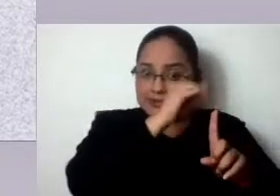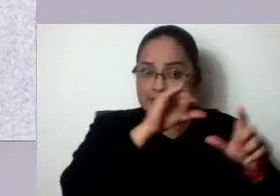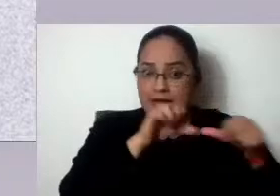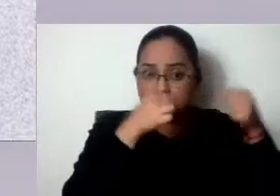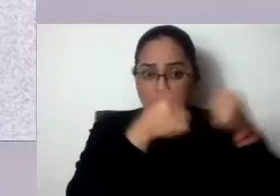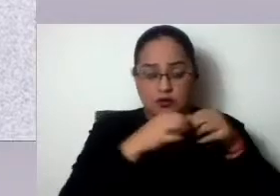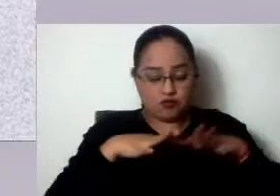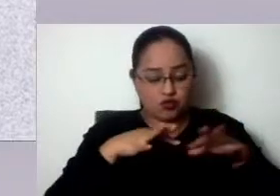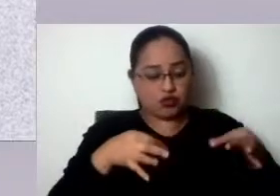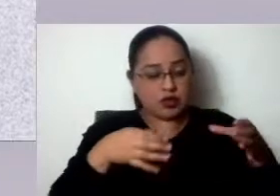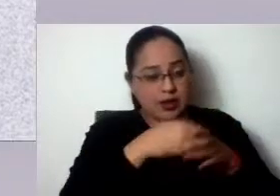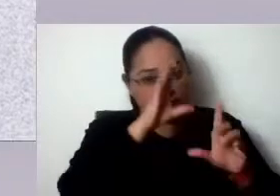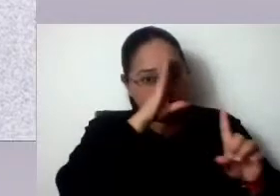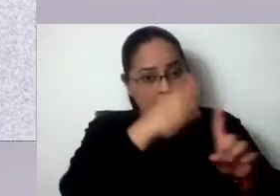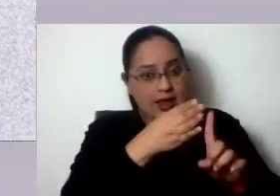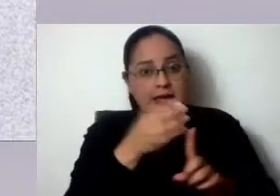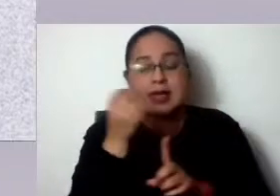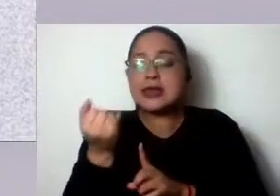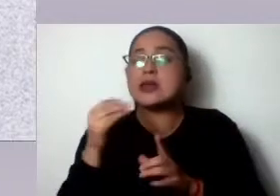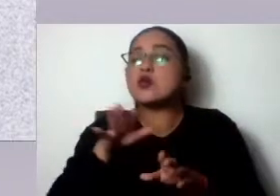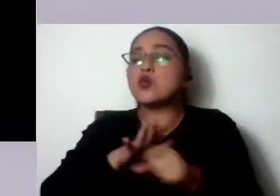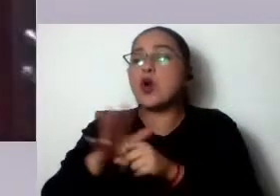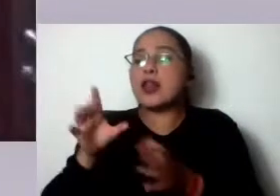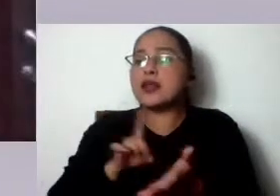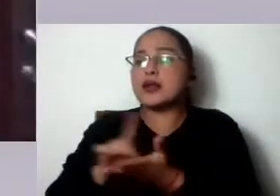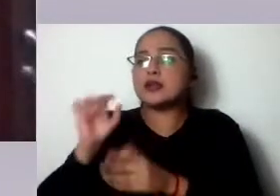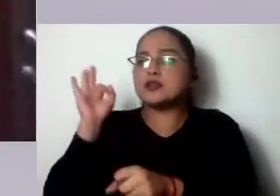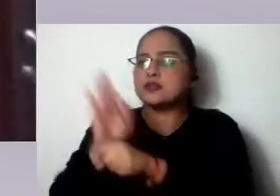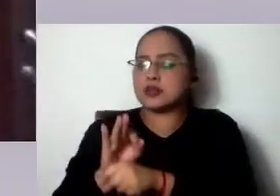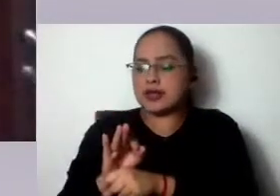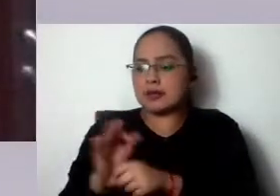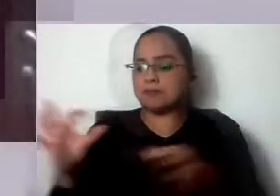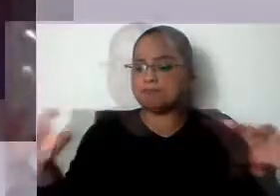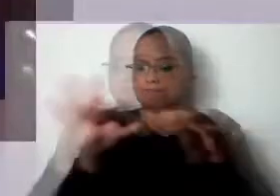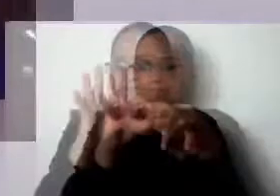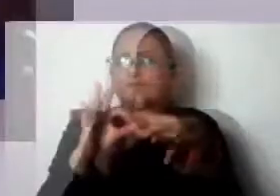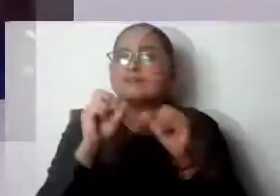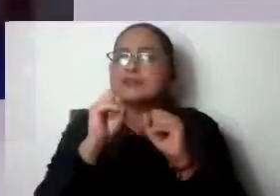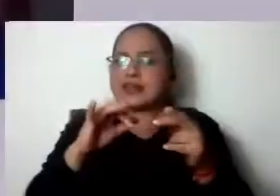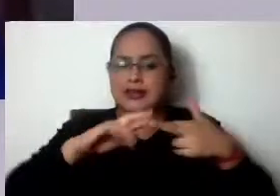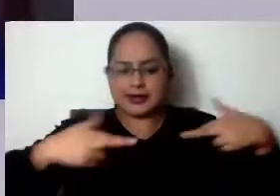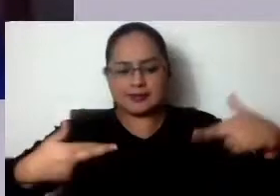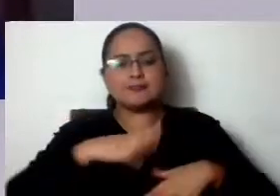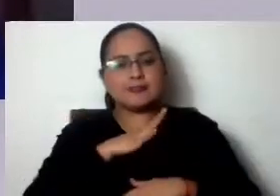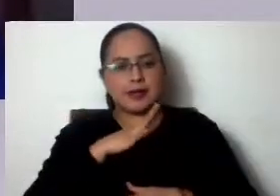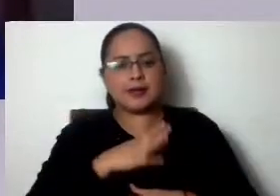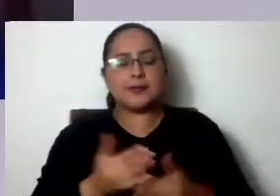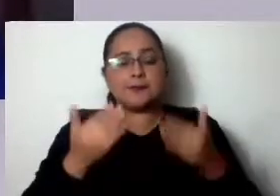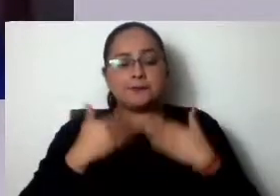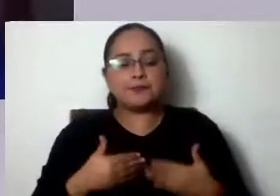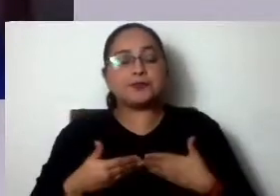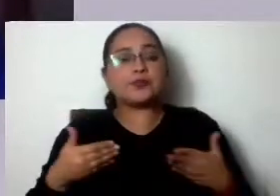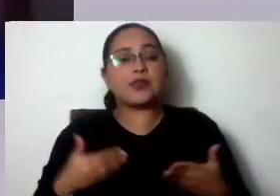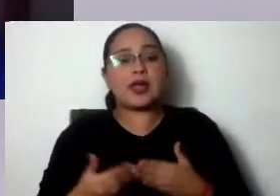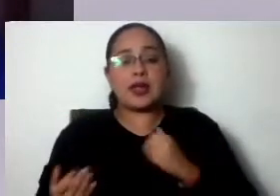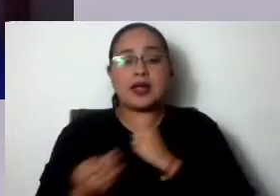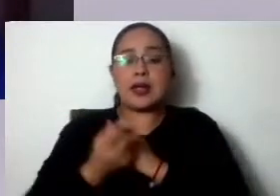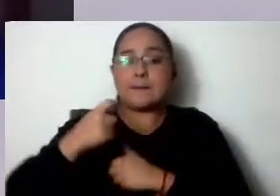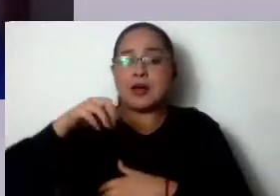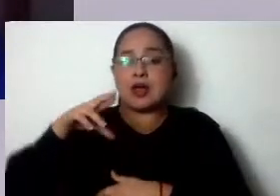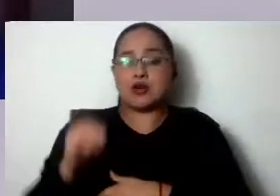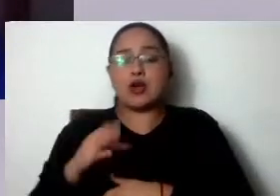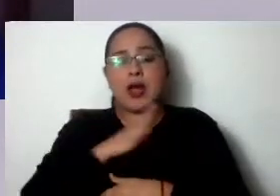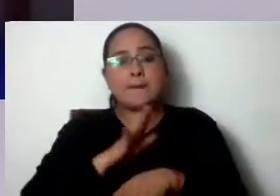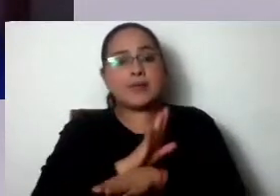constituida y el derecho que se cuestiona además una eventual concesión del amparo generaría un beneficio